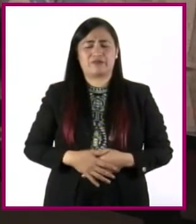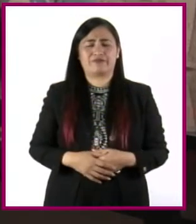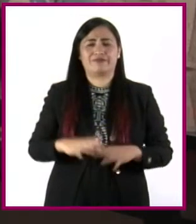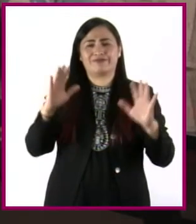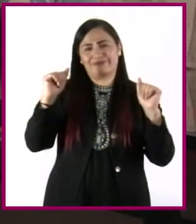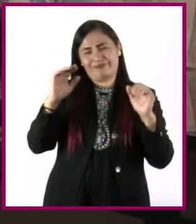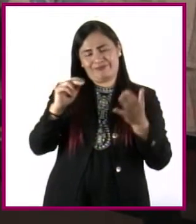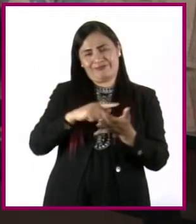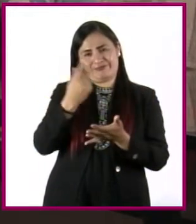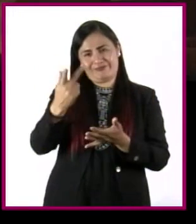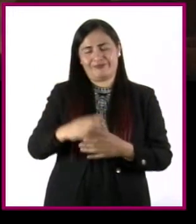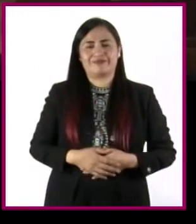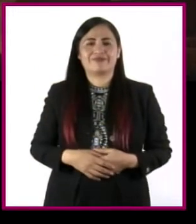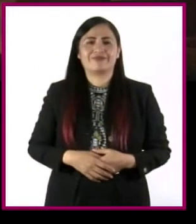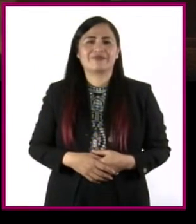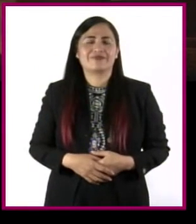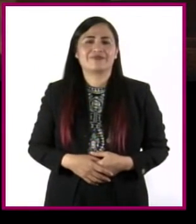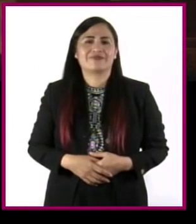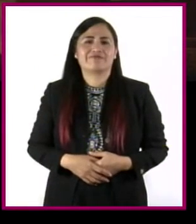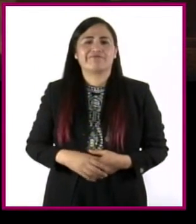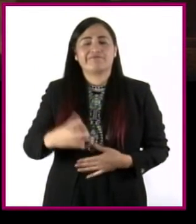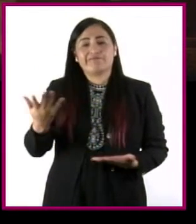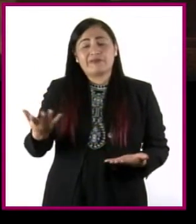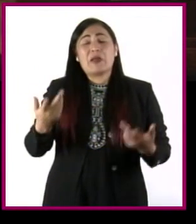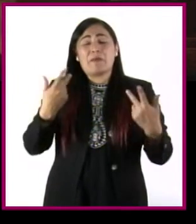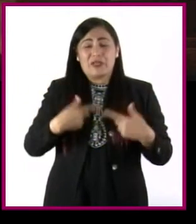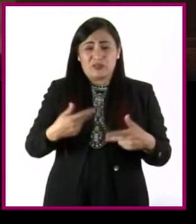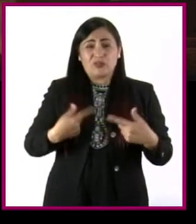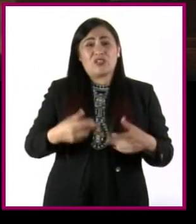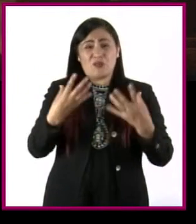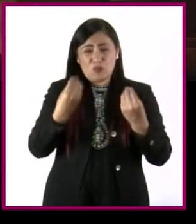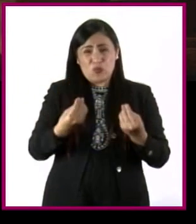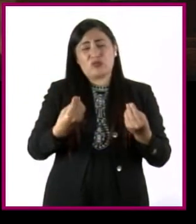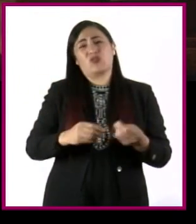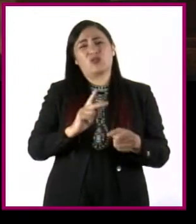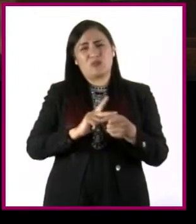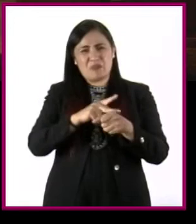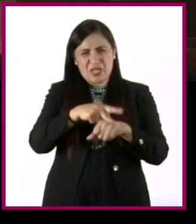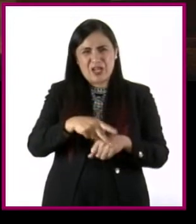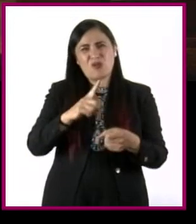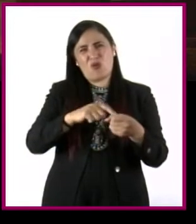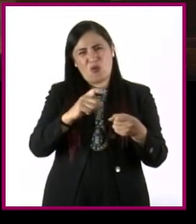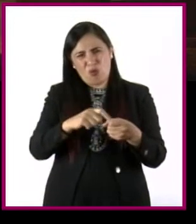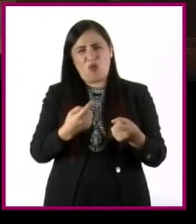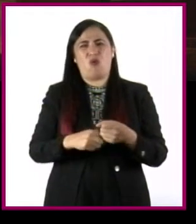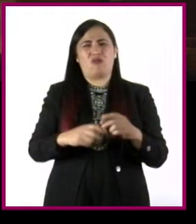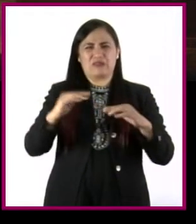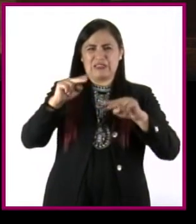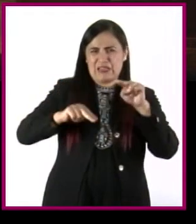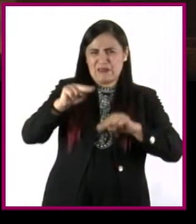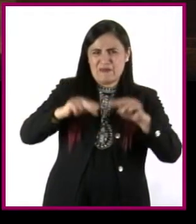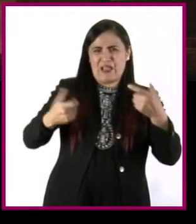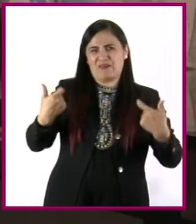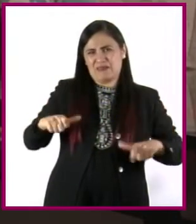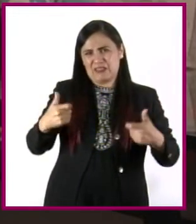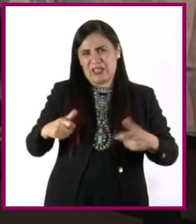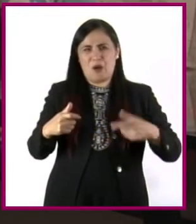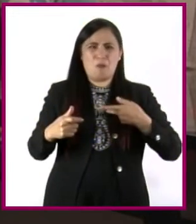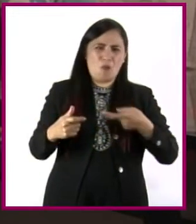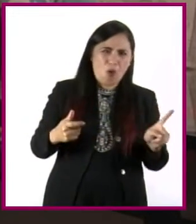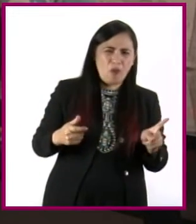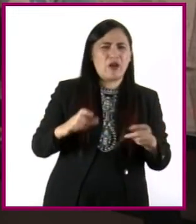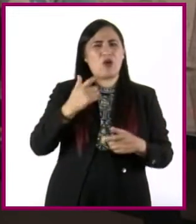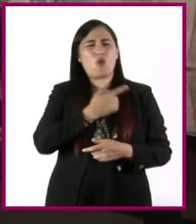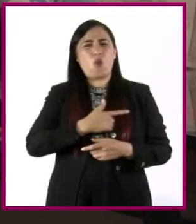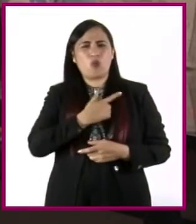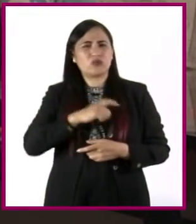vez. Ay, Citlali. Por eso hay personas que sufren por su color de piel, su estrato social y su orientación sexual, y